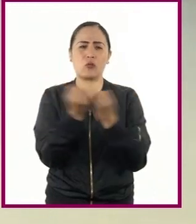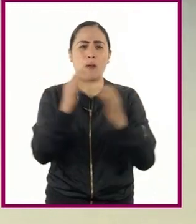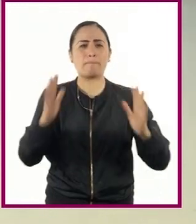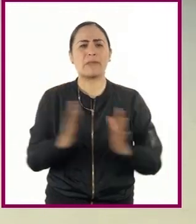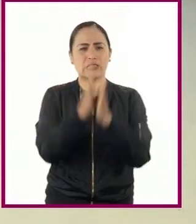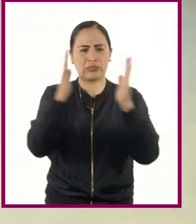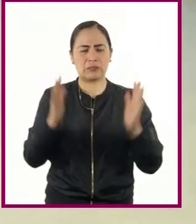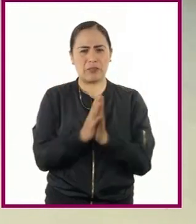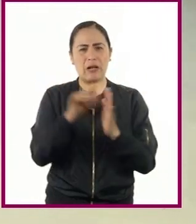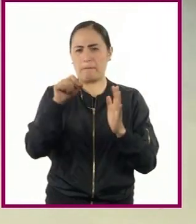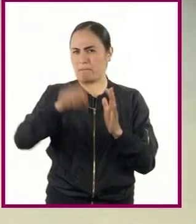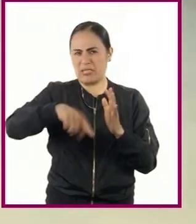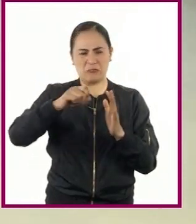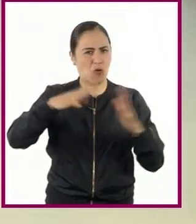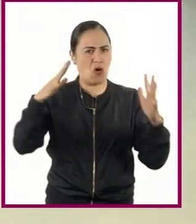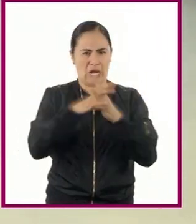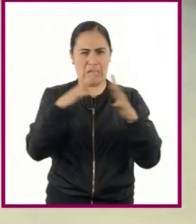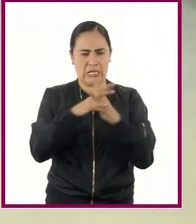en la guerra.